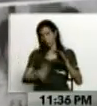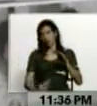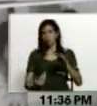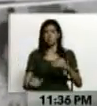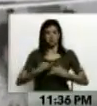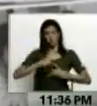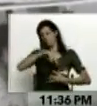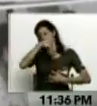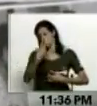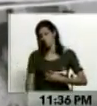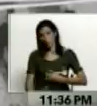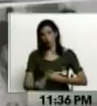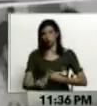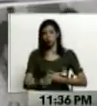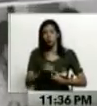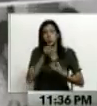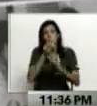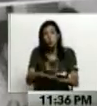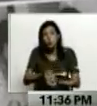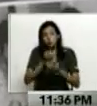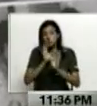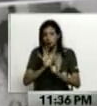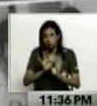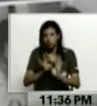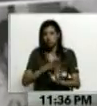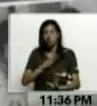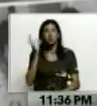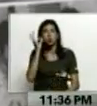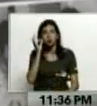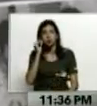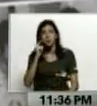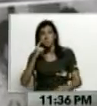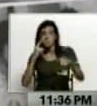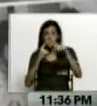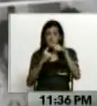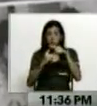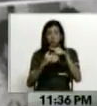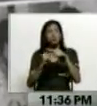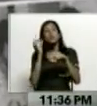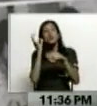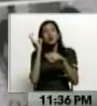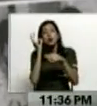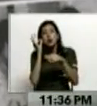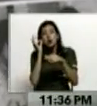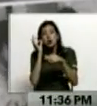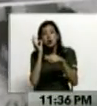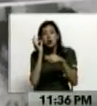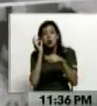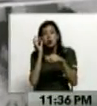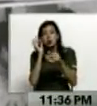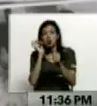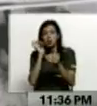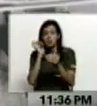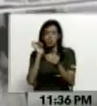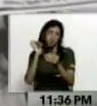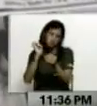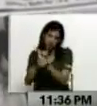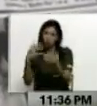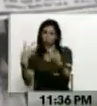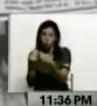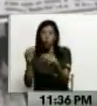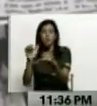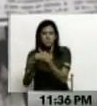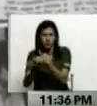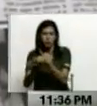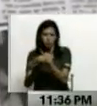solicita investigación cuenta la señora Alba Bolívar de Velázquez que la detuvieron junto